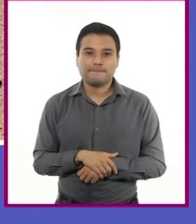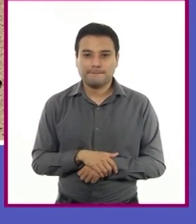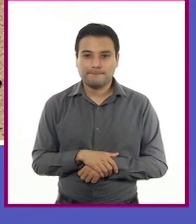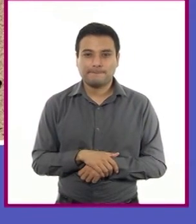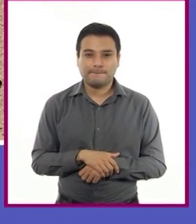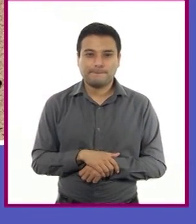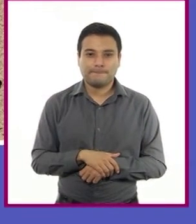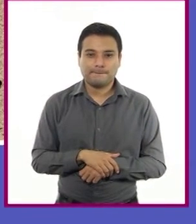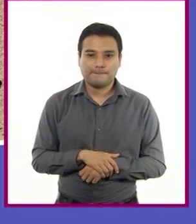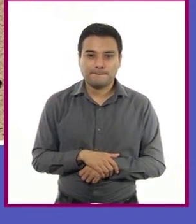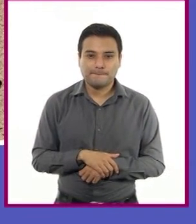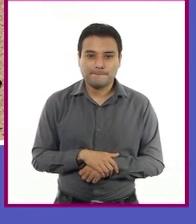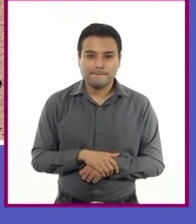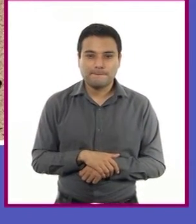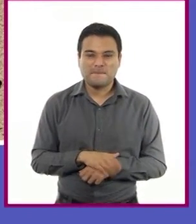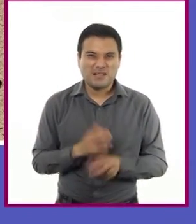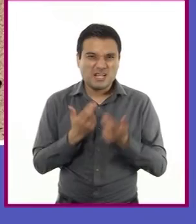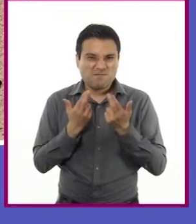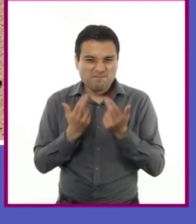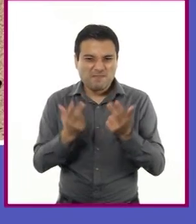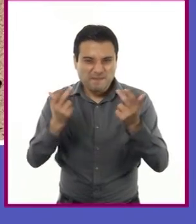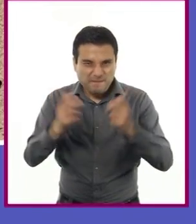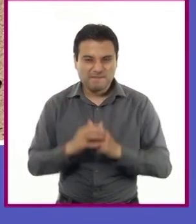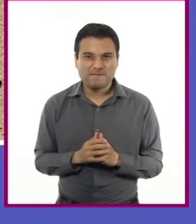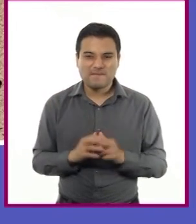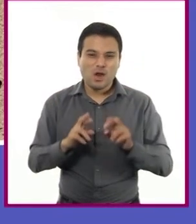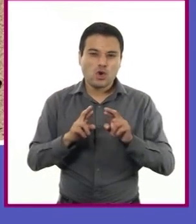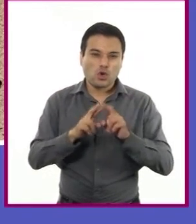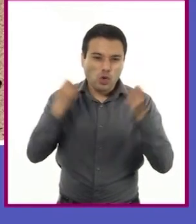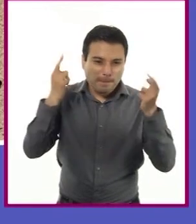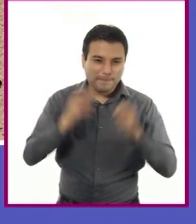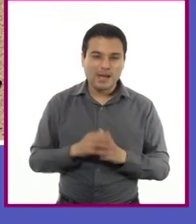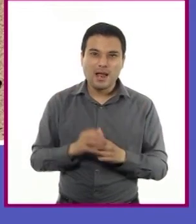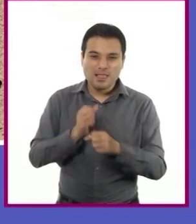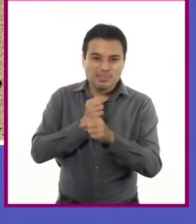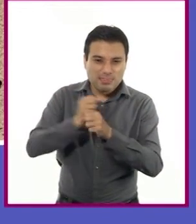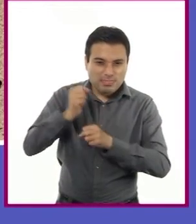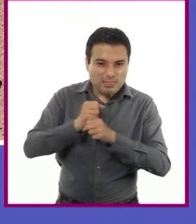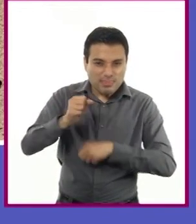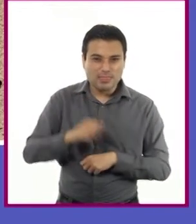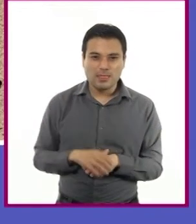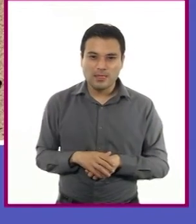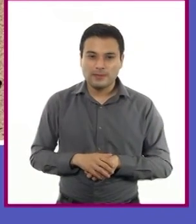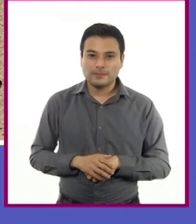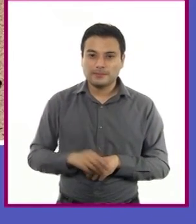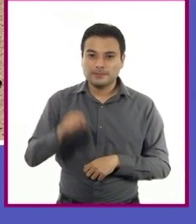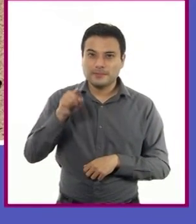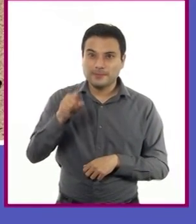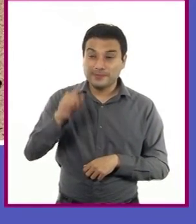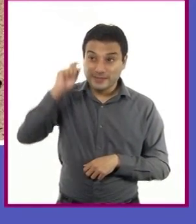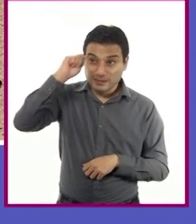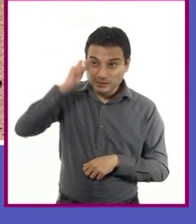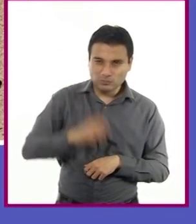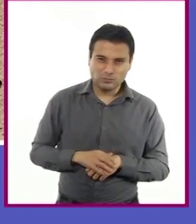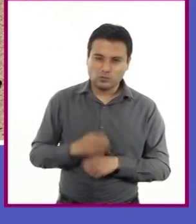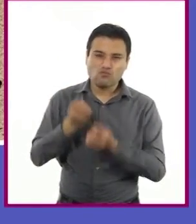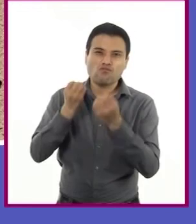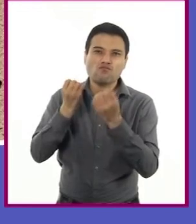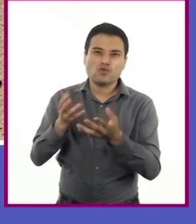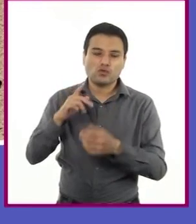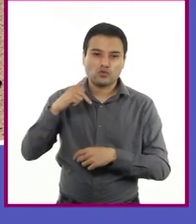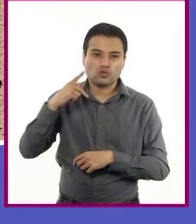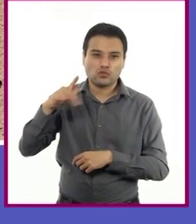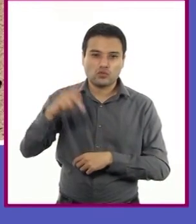Destruya, rompa, quiebre, dañe de a alcahuetas lo suyo, que mi parte me